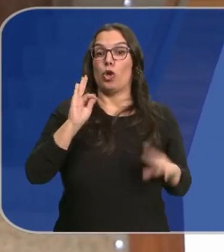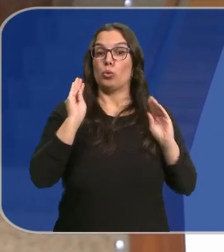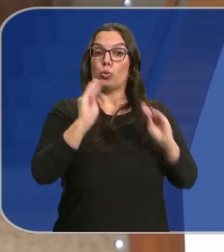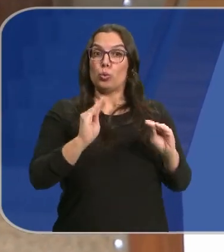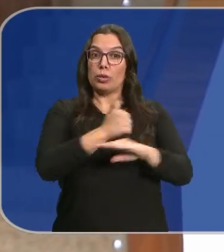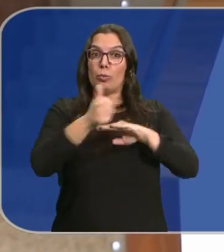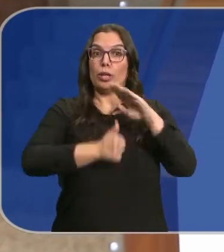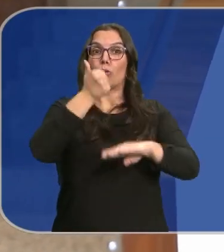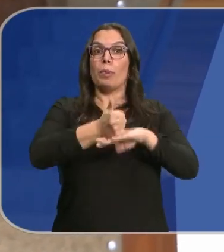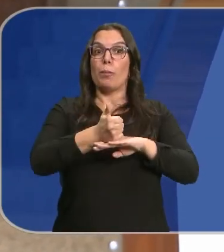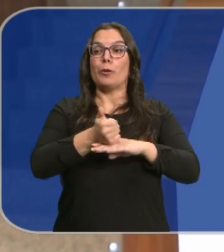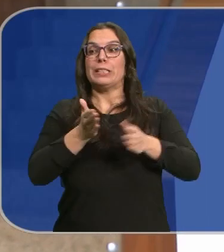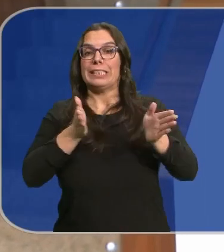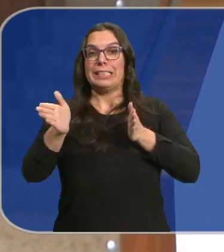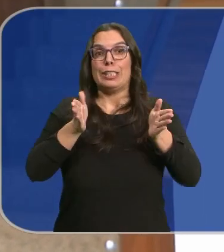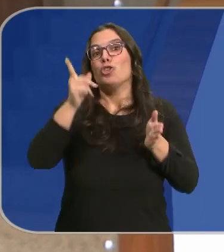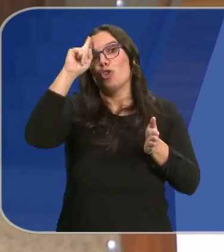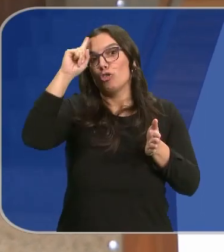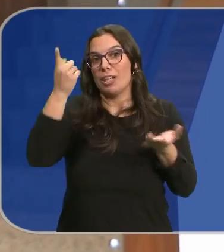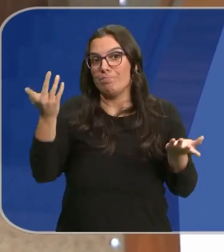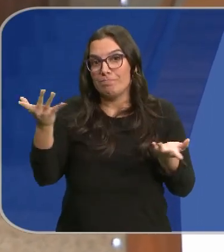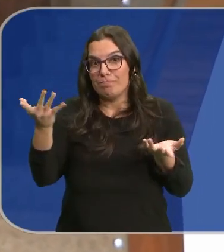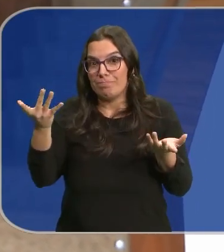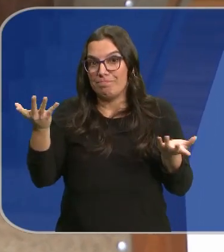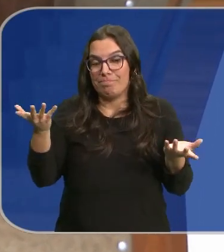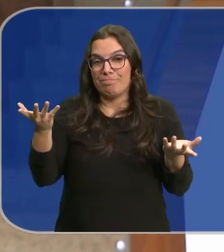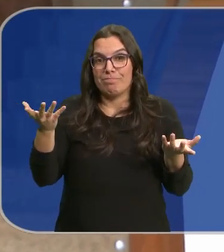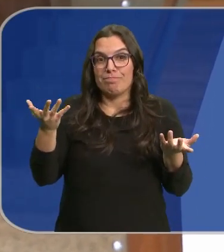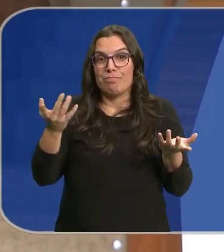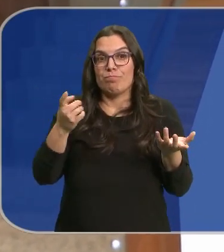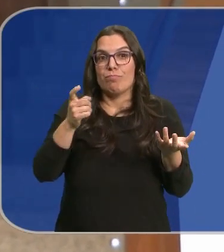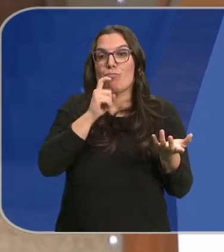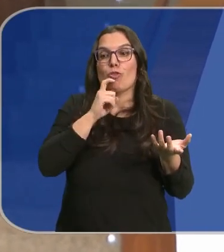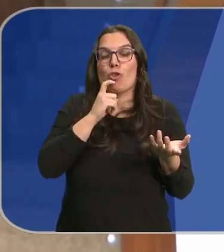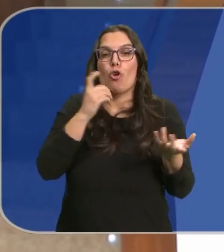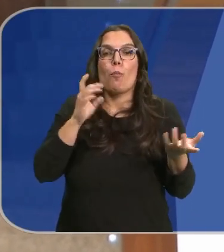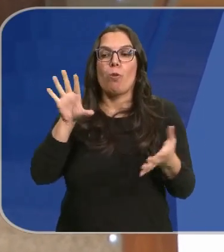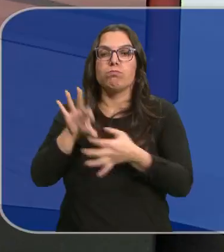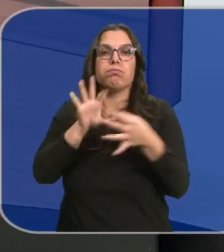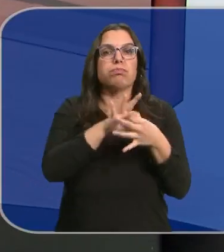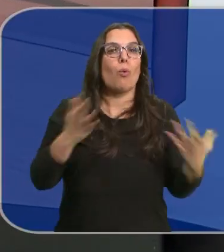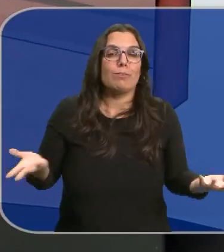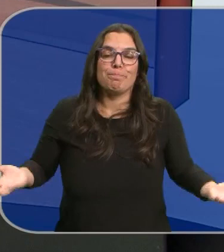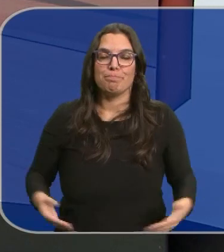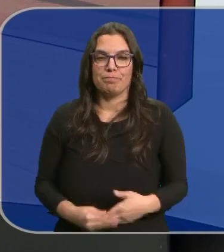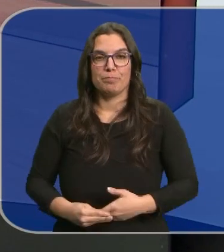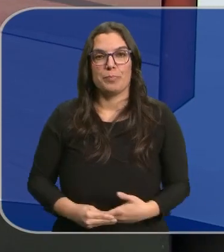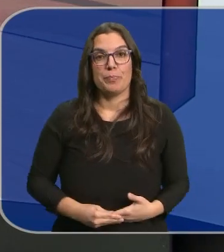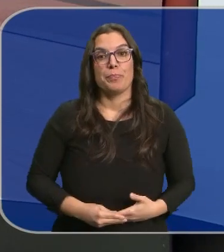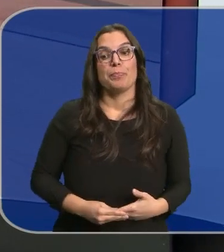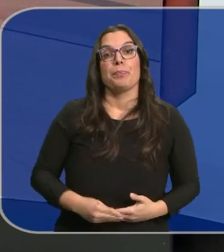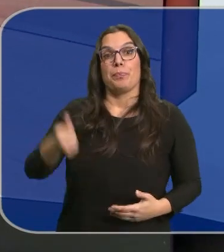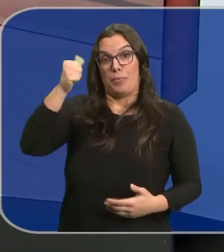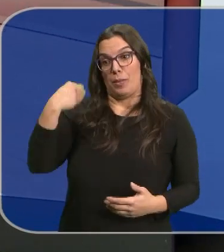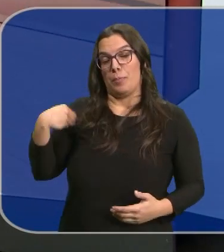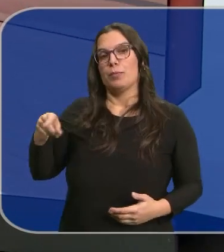tomar el Tribunal Supremo ahora, pues no sé cómo lo enfocarán. Santiago Mena ha presentado